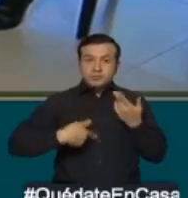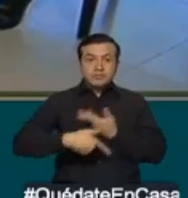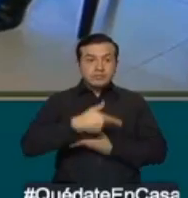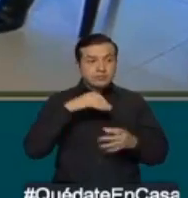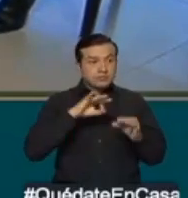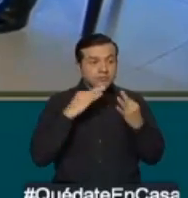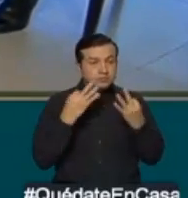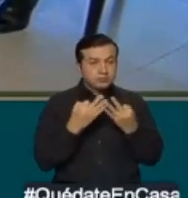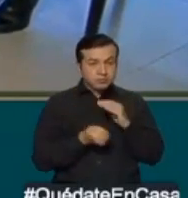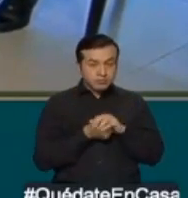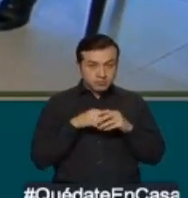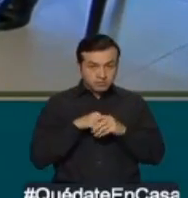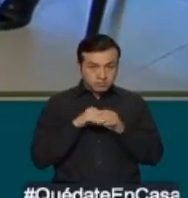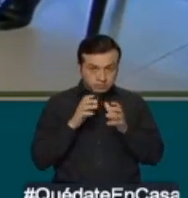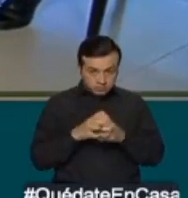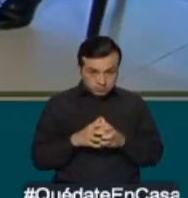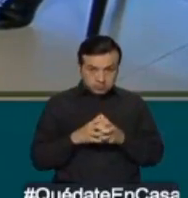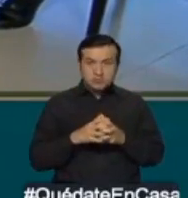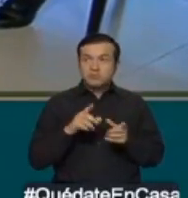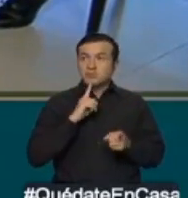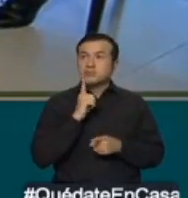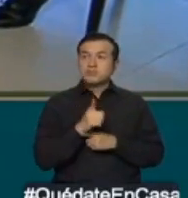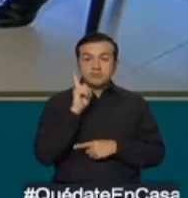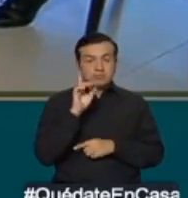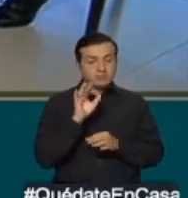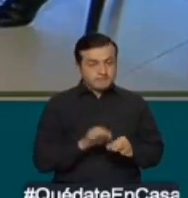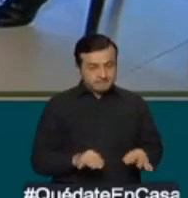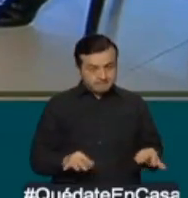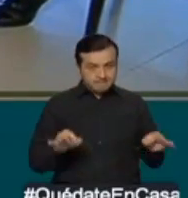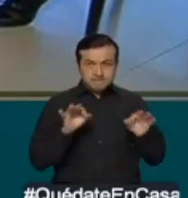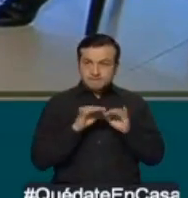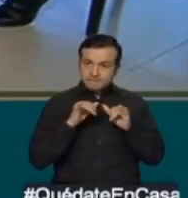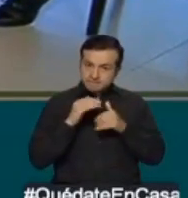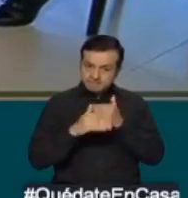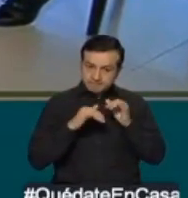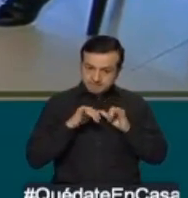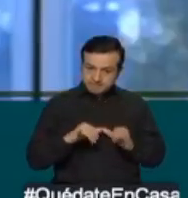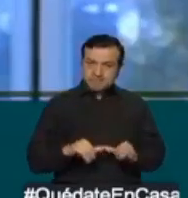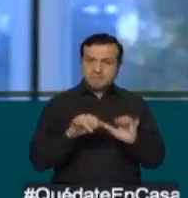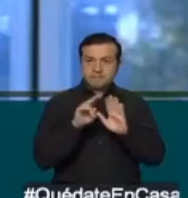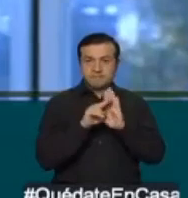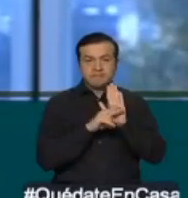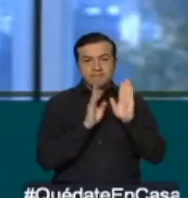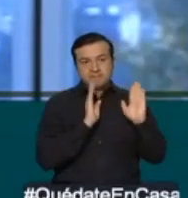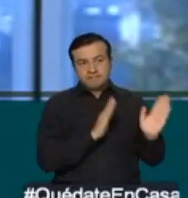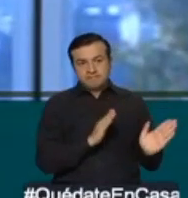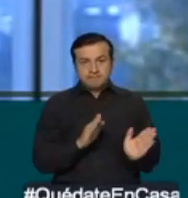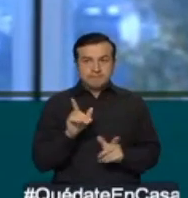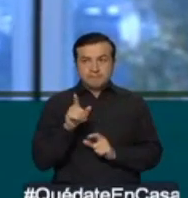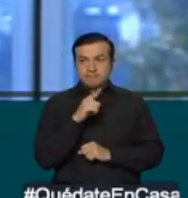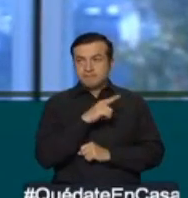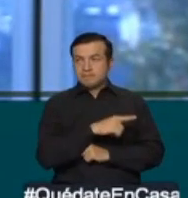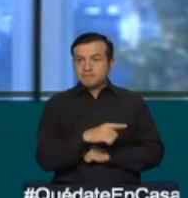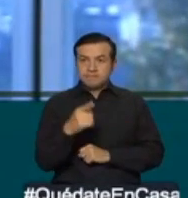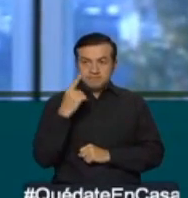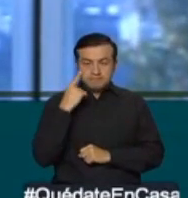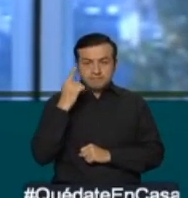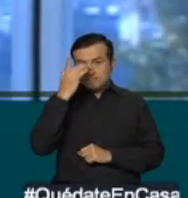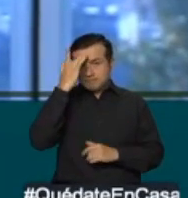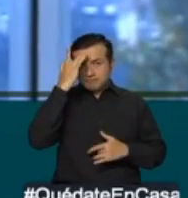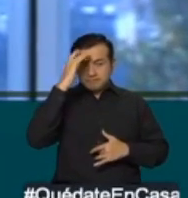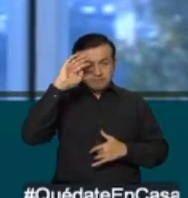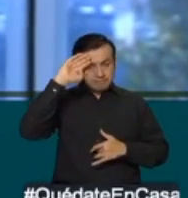familiares en encierro por eso es importante poder seguir los protocolos es decir aquellas personas que tienen que tienen síntomas